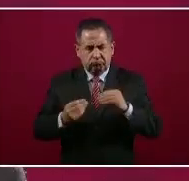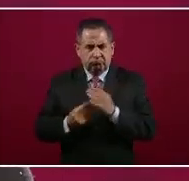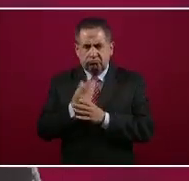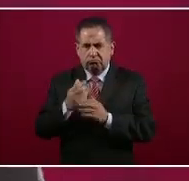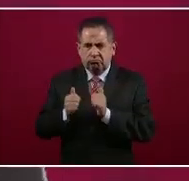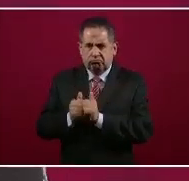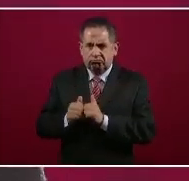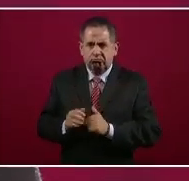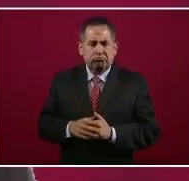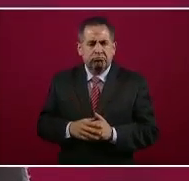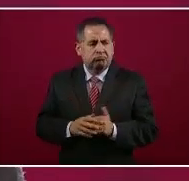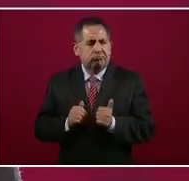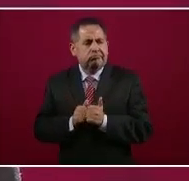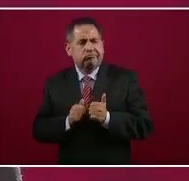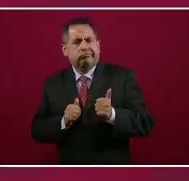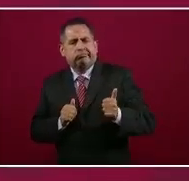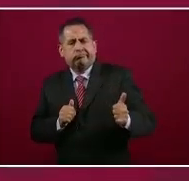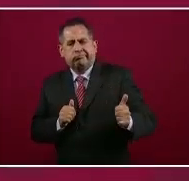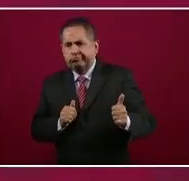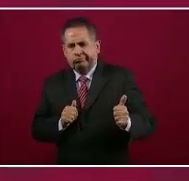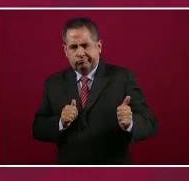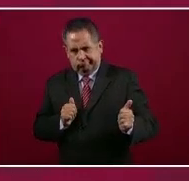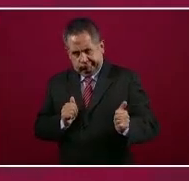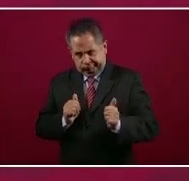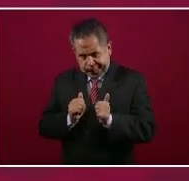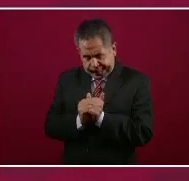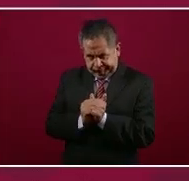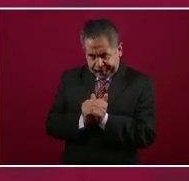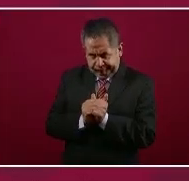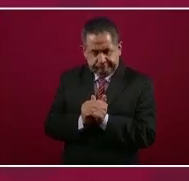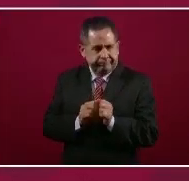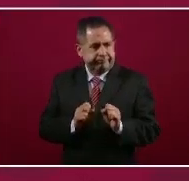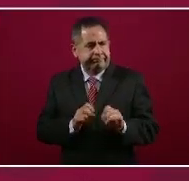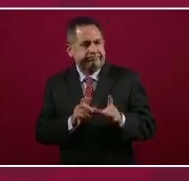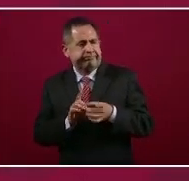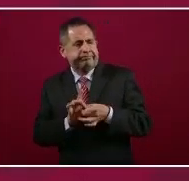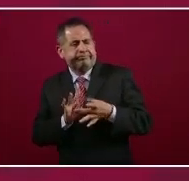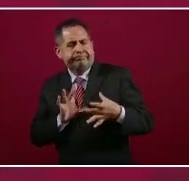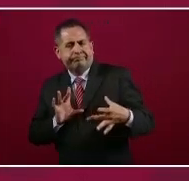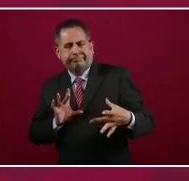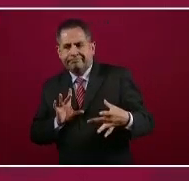que no esté tan separadas tan suelta